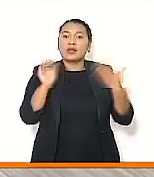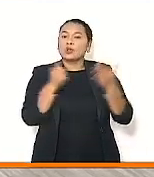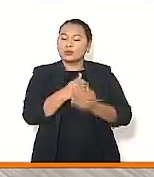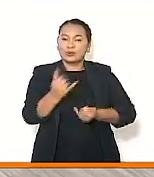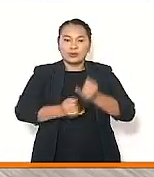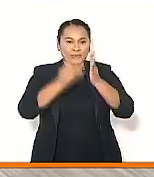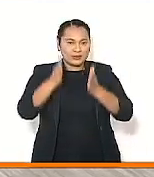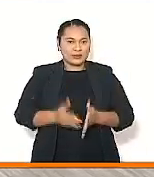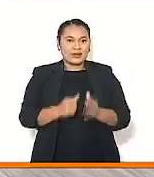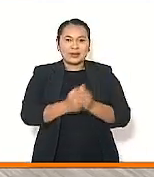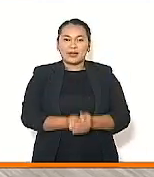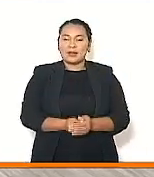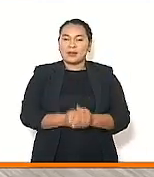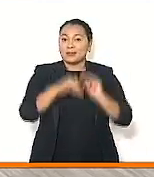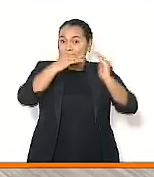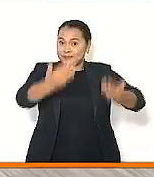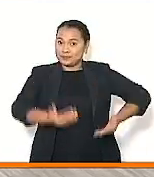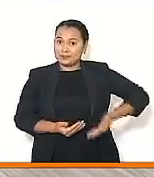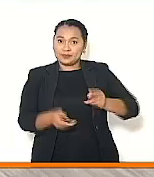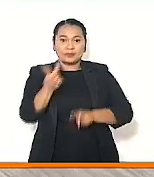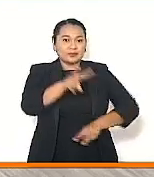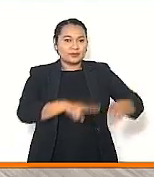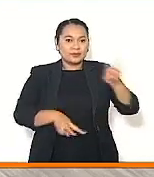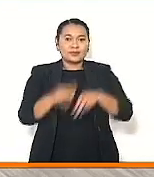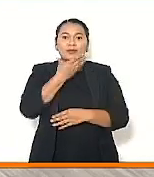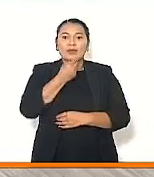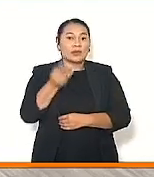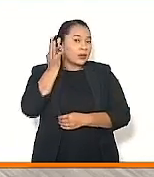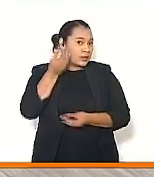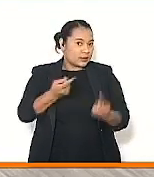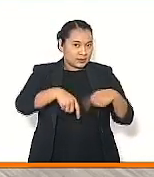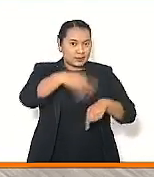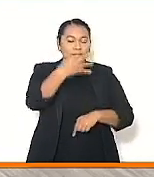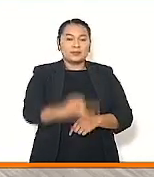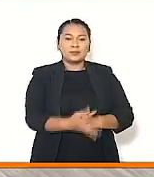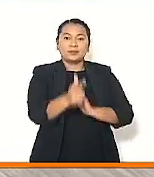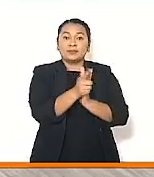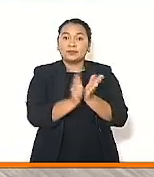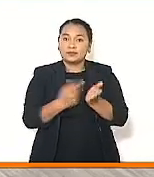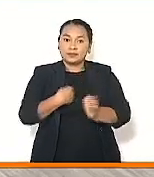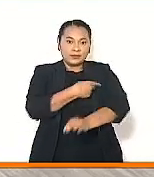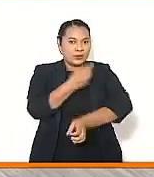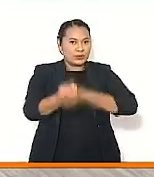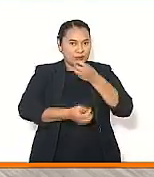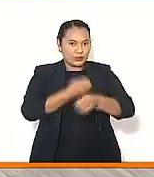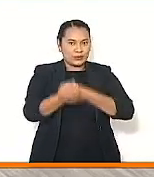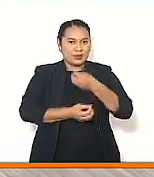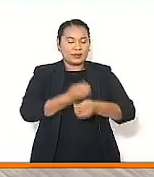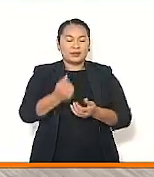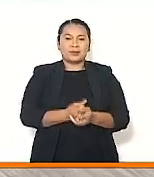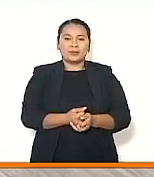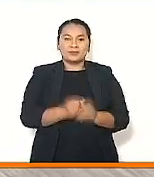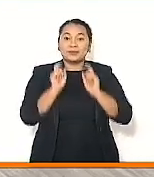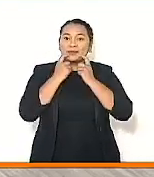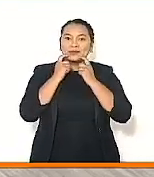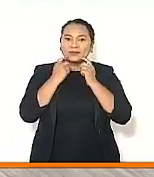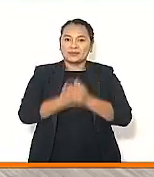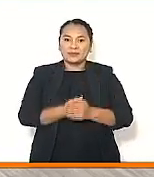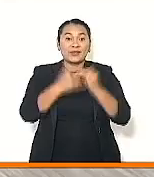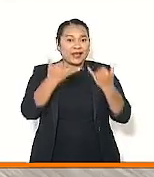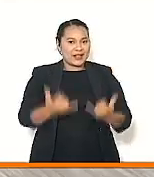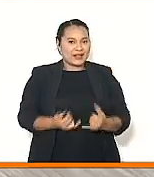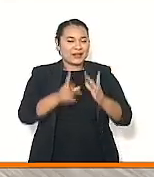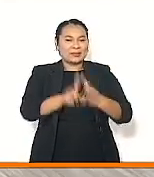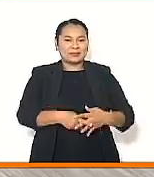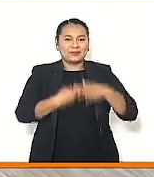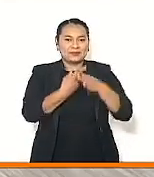jugadores. Le damos la cordial bienvenida a nuestro auditor y notario que están para certificar cada uno de nuestros sorteos. Tatiana, sin más preámbulos, iniciemos